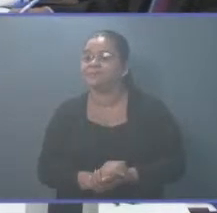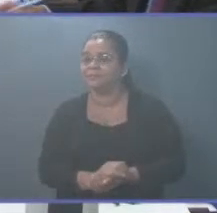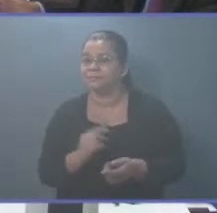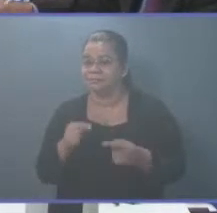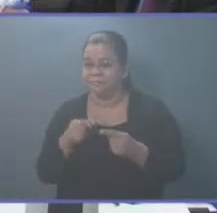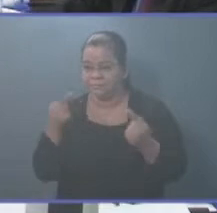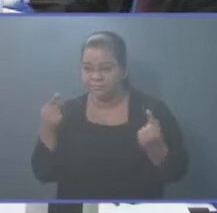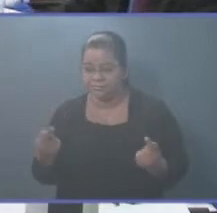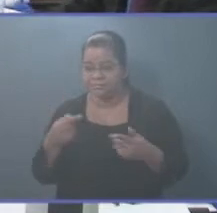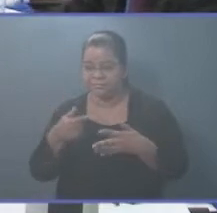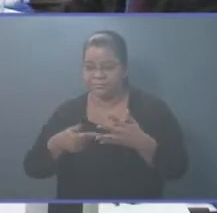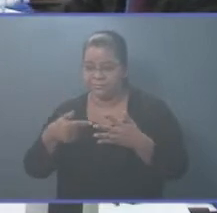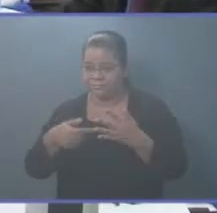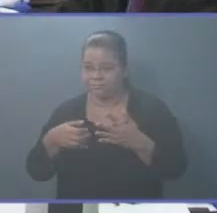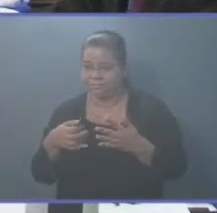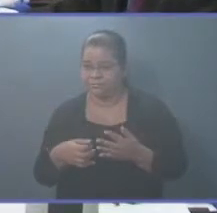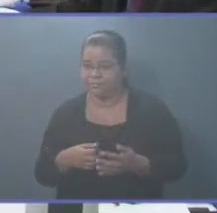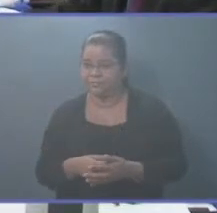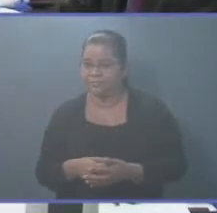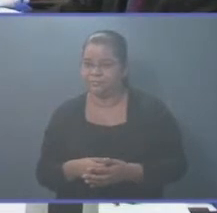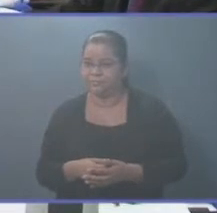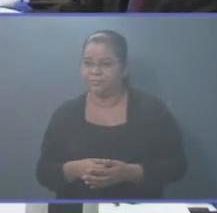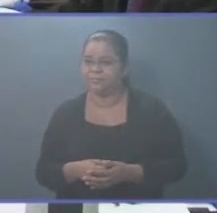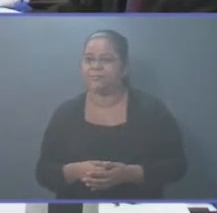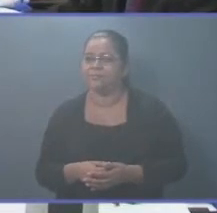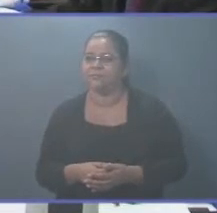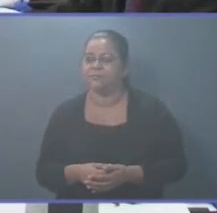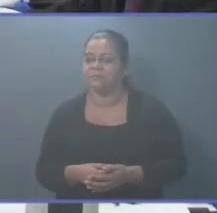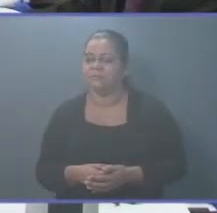tráfico ilegal de personas,